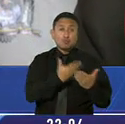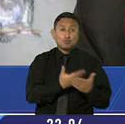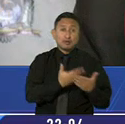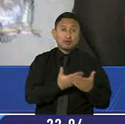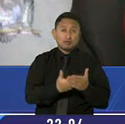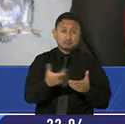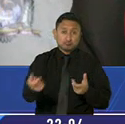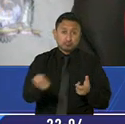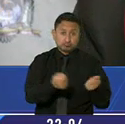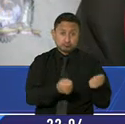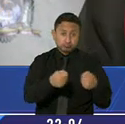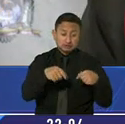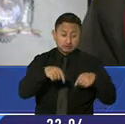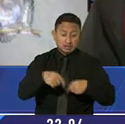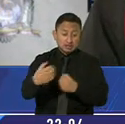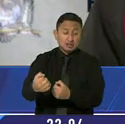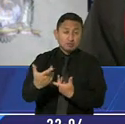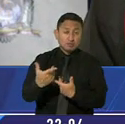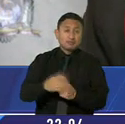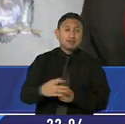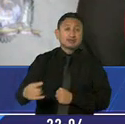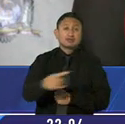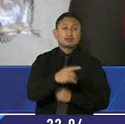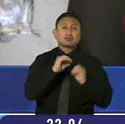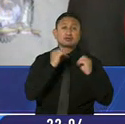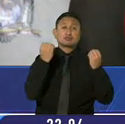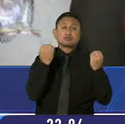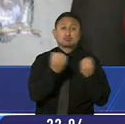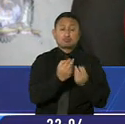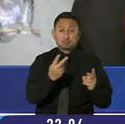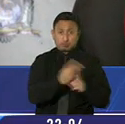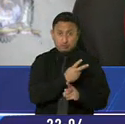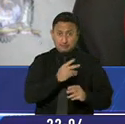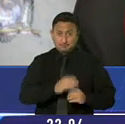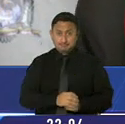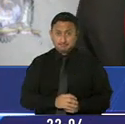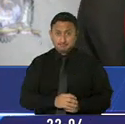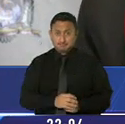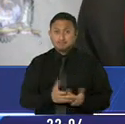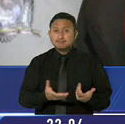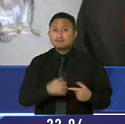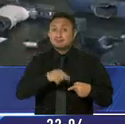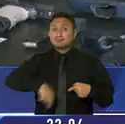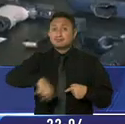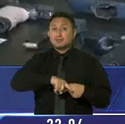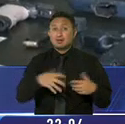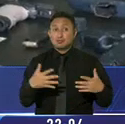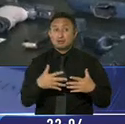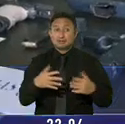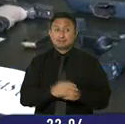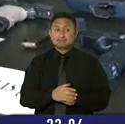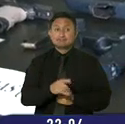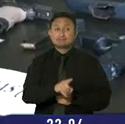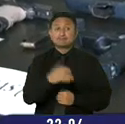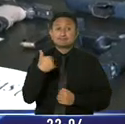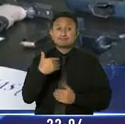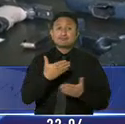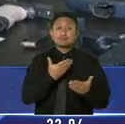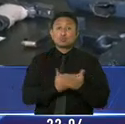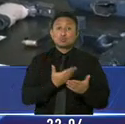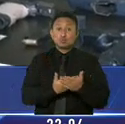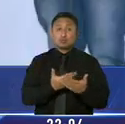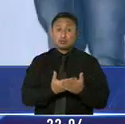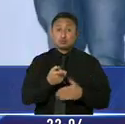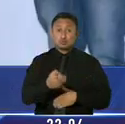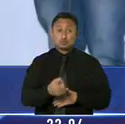e información acerca de esta organización delictiva que causaba zozobra. Entre las evidencias de las supuestas actividades ilícitas